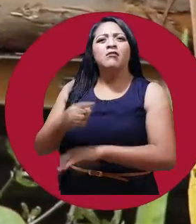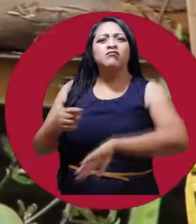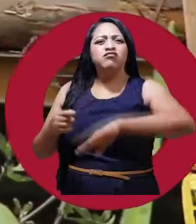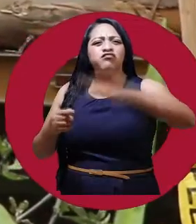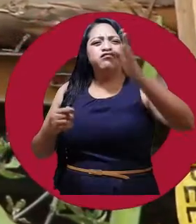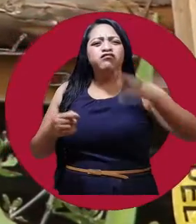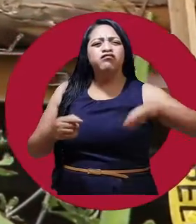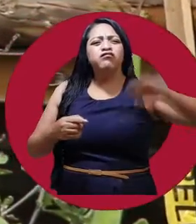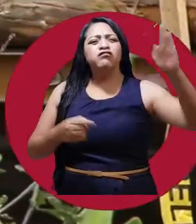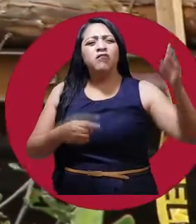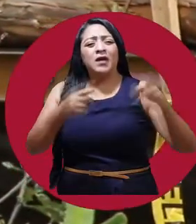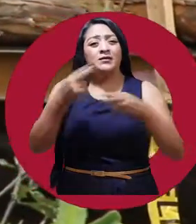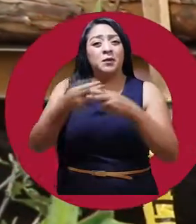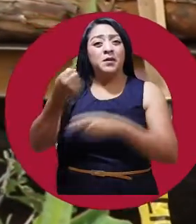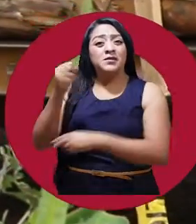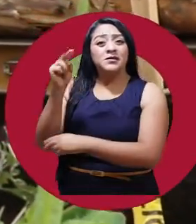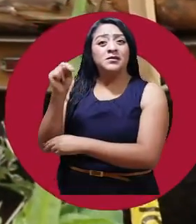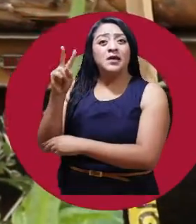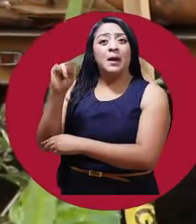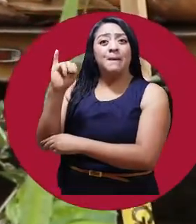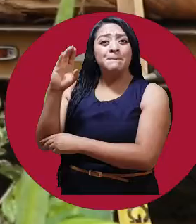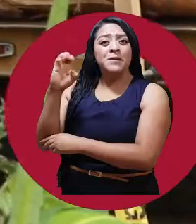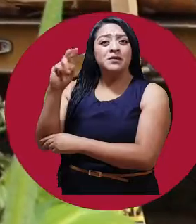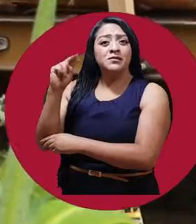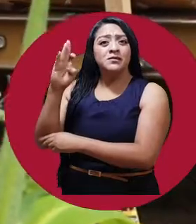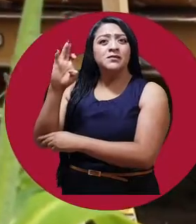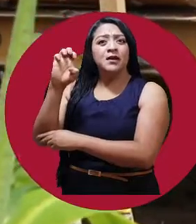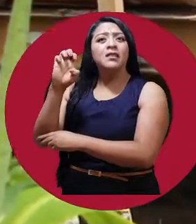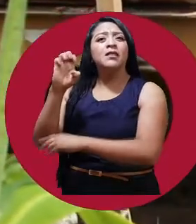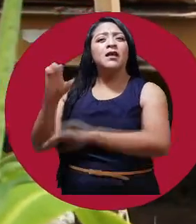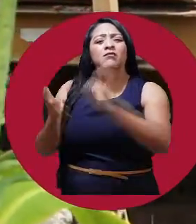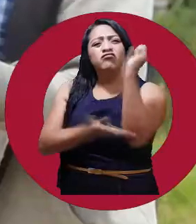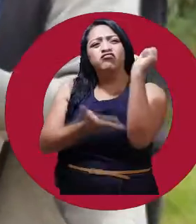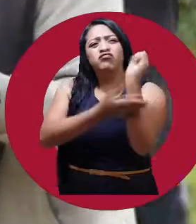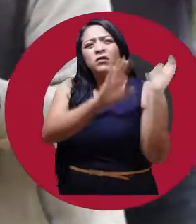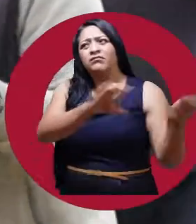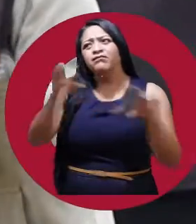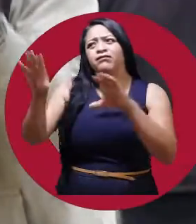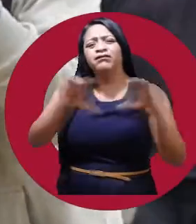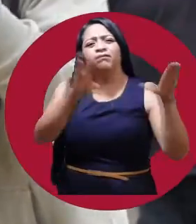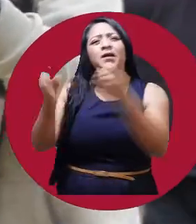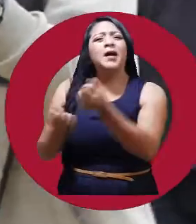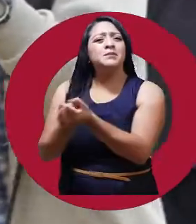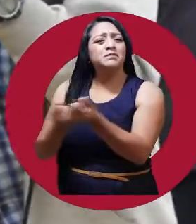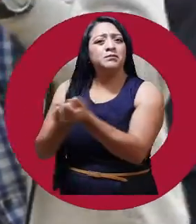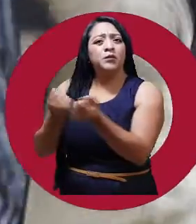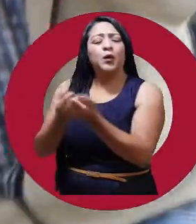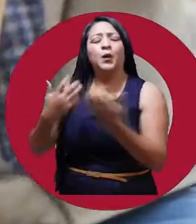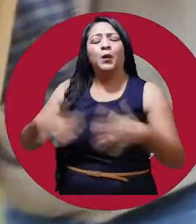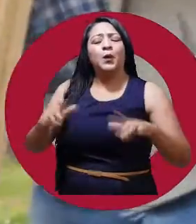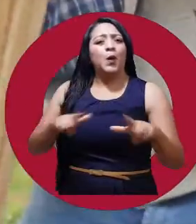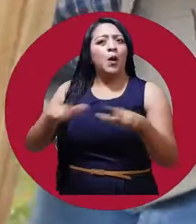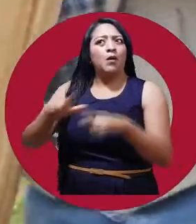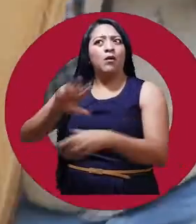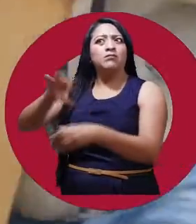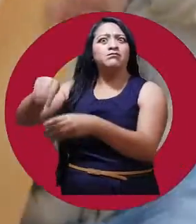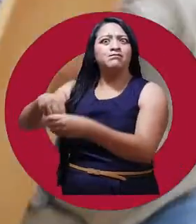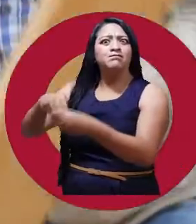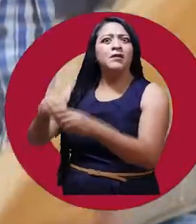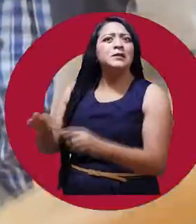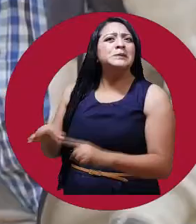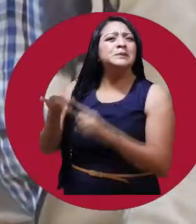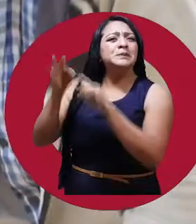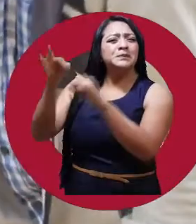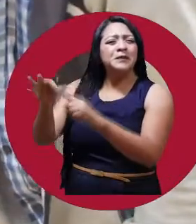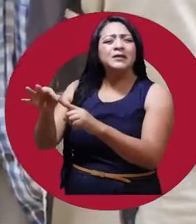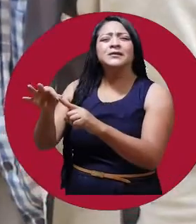del proyecto Cambio de Cobertura Vegetal por Especies Nativas de la Loma San Vicente, Loma Viva. Este centro, a más de casa comunal, se